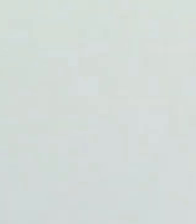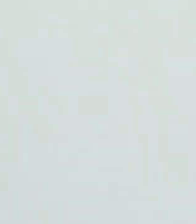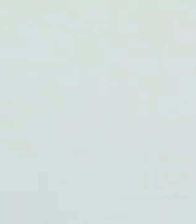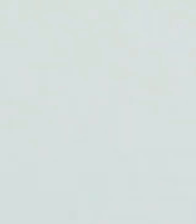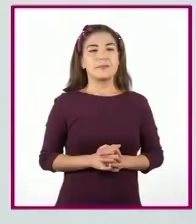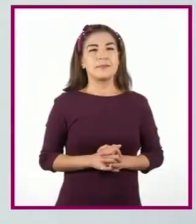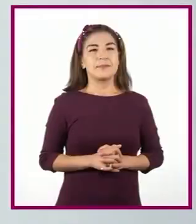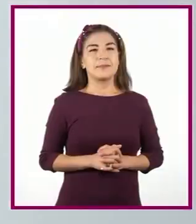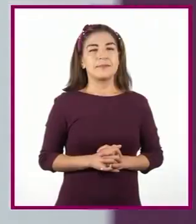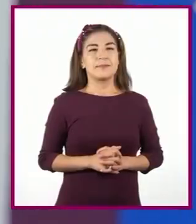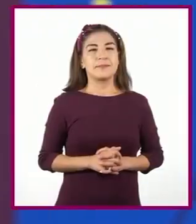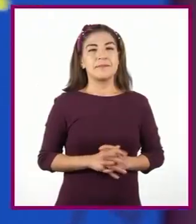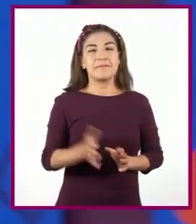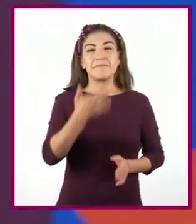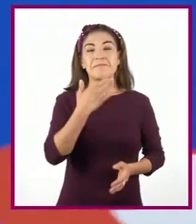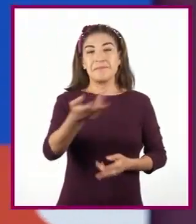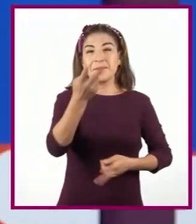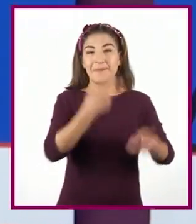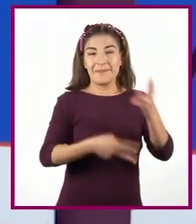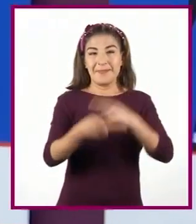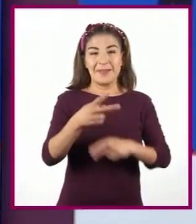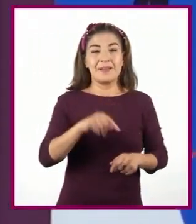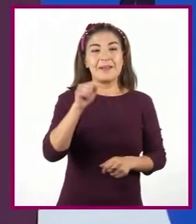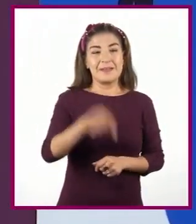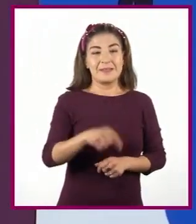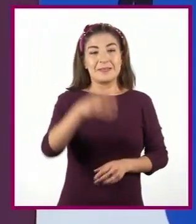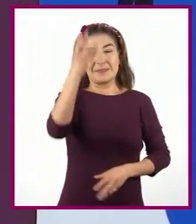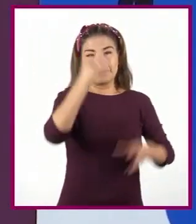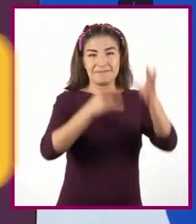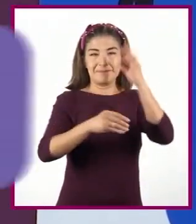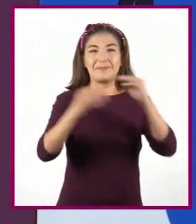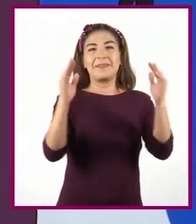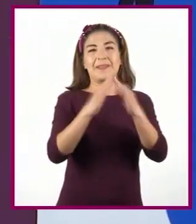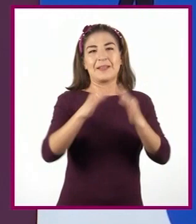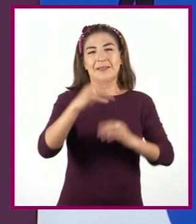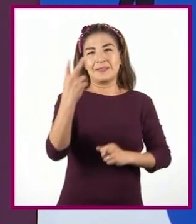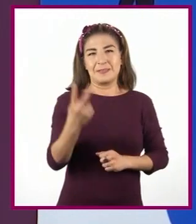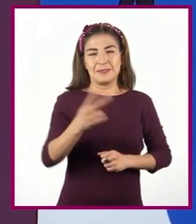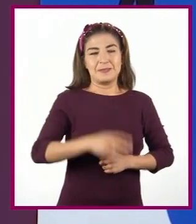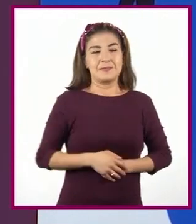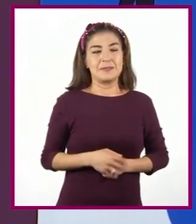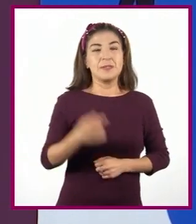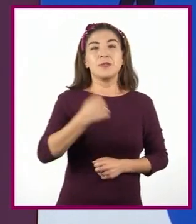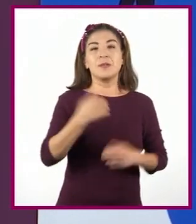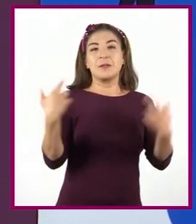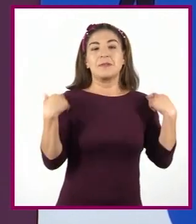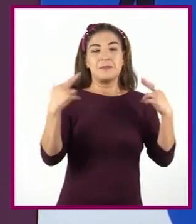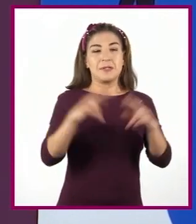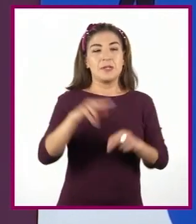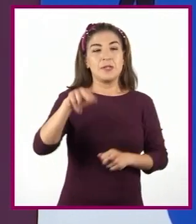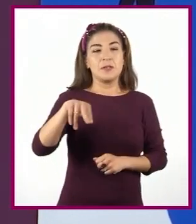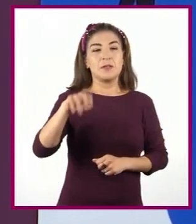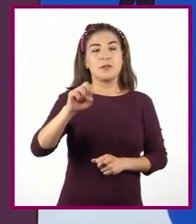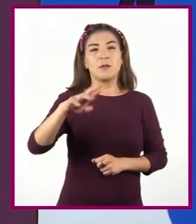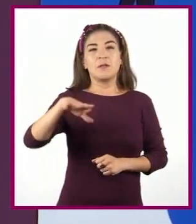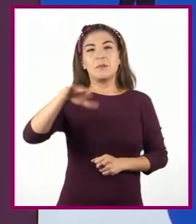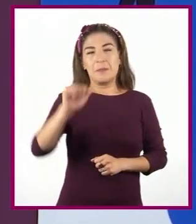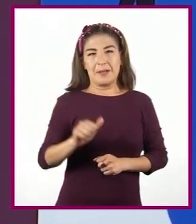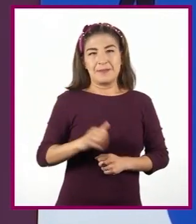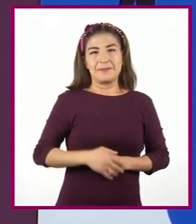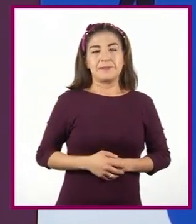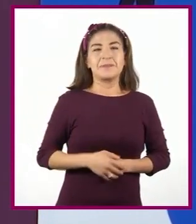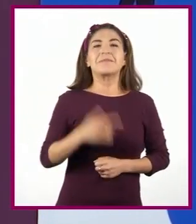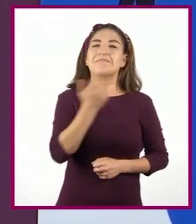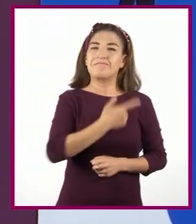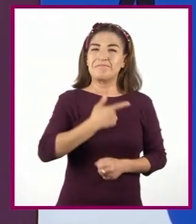Bienvenidas y bienvenidos a esta edición de la Estrategia Aprende en Casa 2. Yo soy la profesora Norma Talía Montaño Andrade y